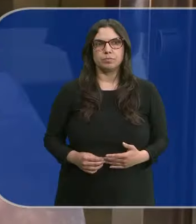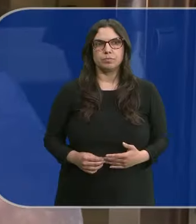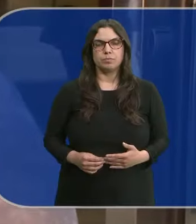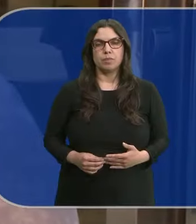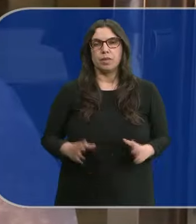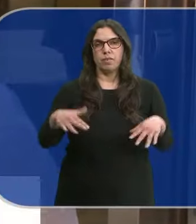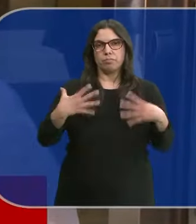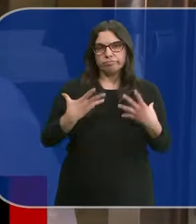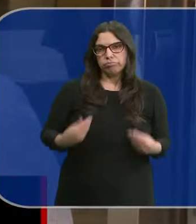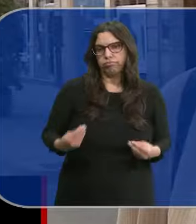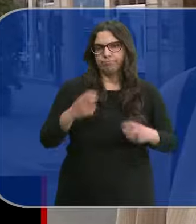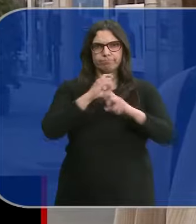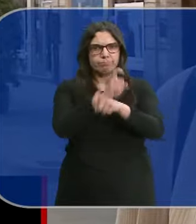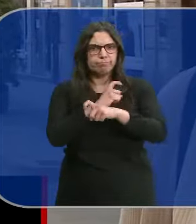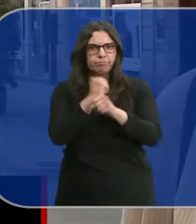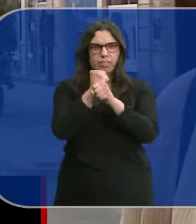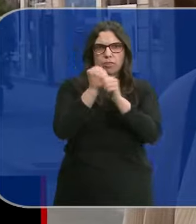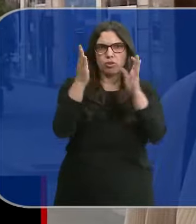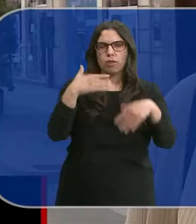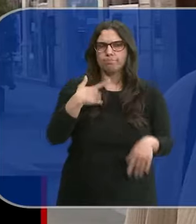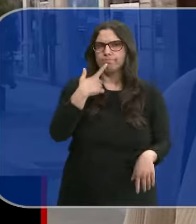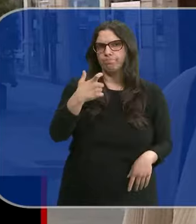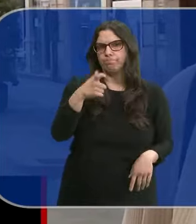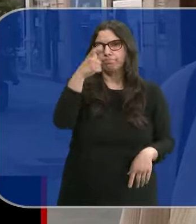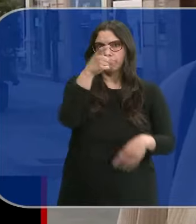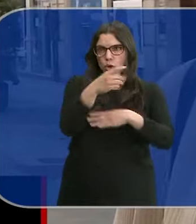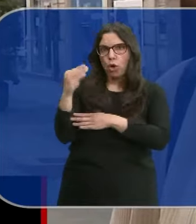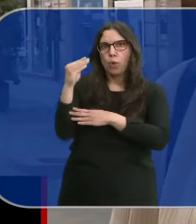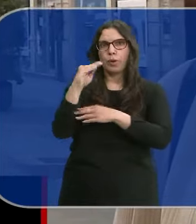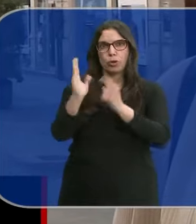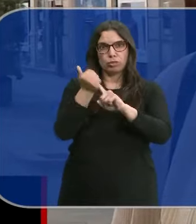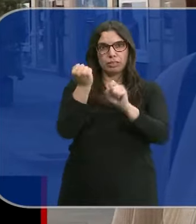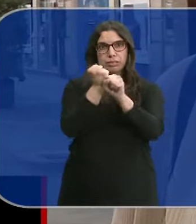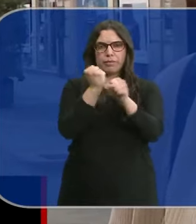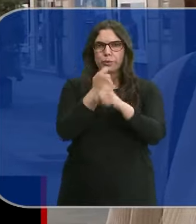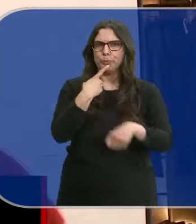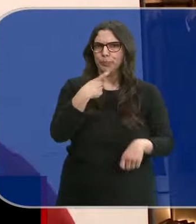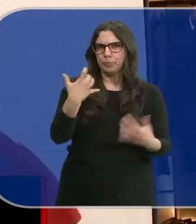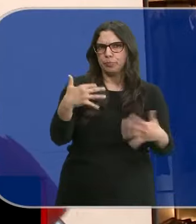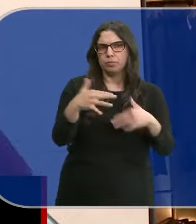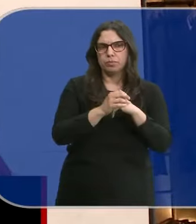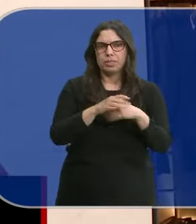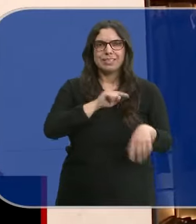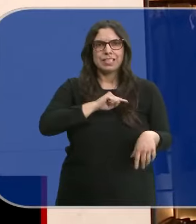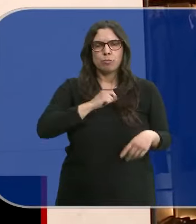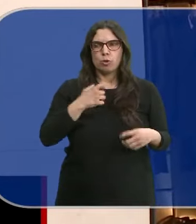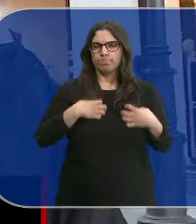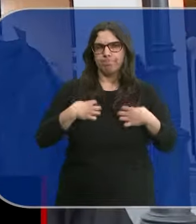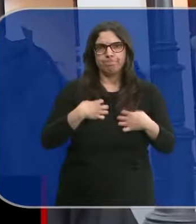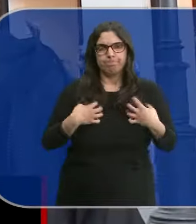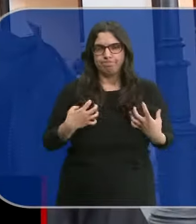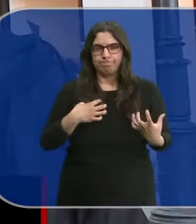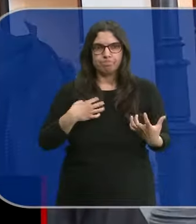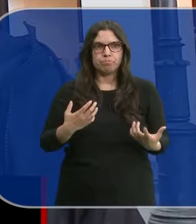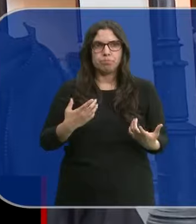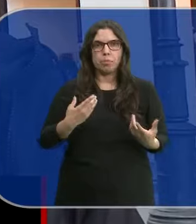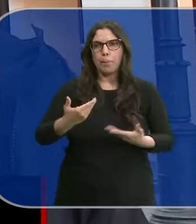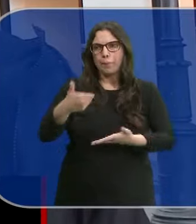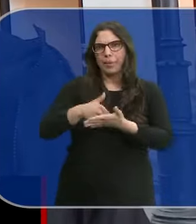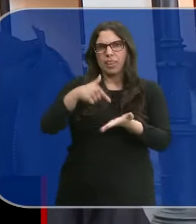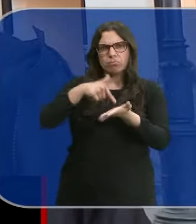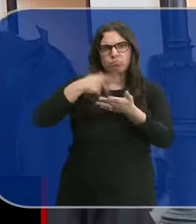Acabas frustrado en que no encuentras trabajo. Ahora mismo está costando que los jóvenes puedan acceder a los trabajos. Sensación de impotencia, poco, la verdad. Te piden siempre